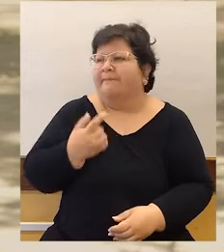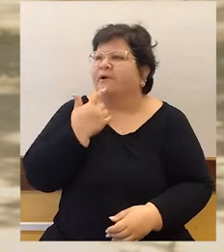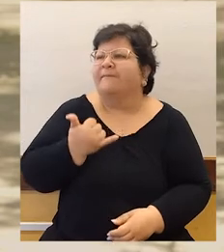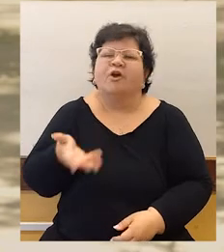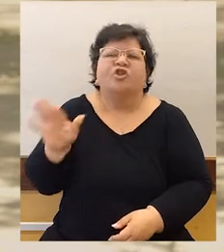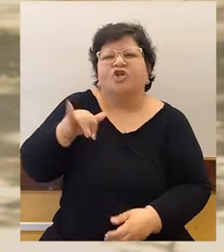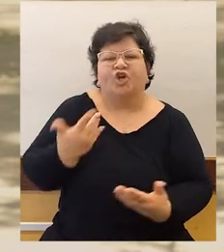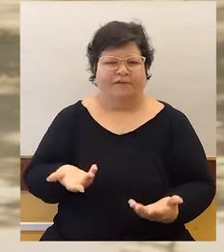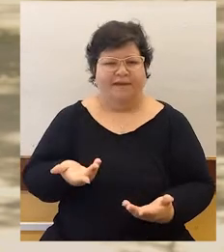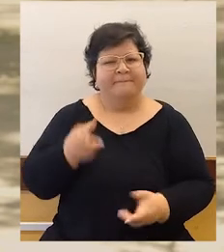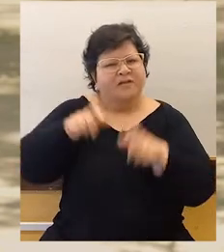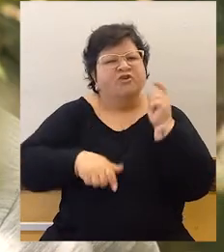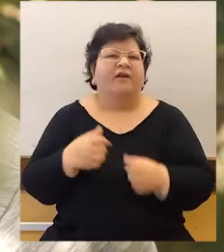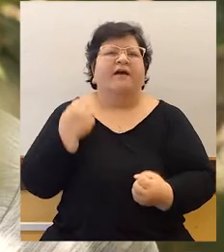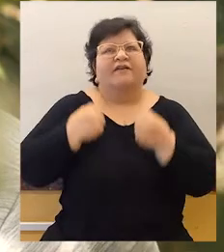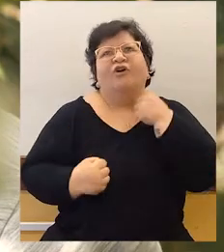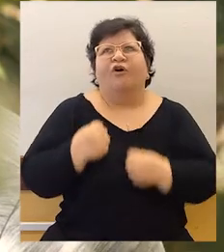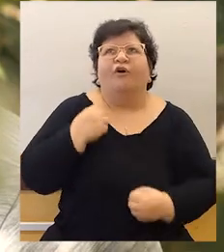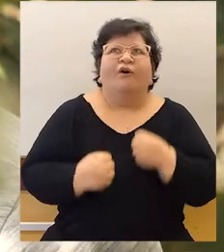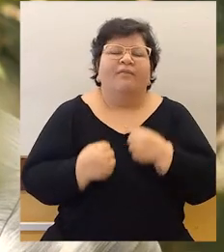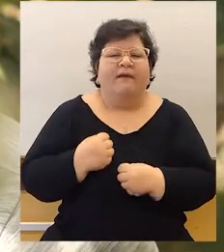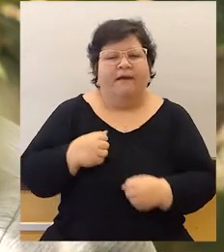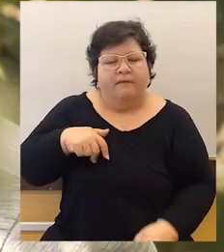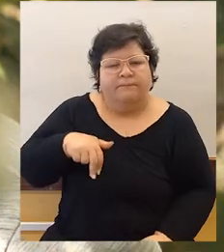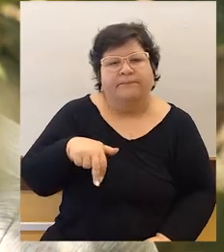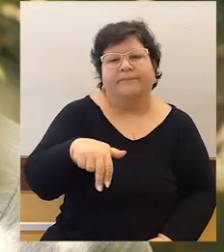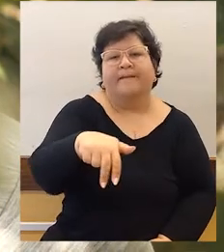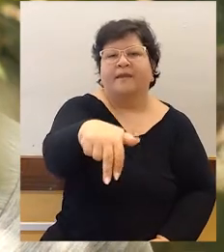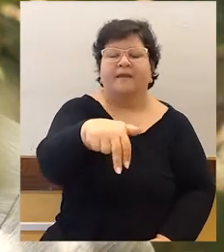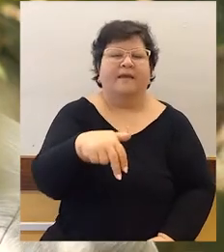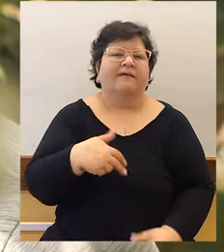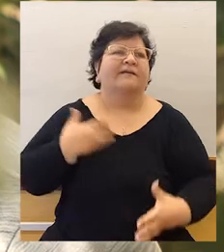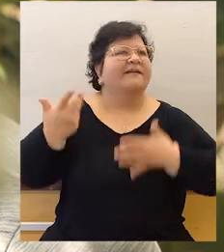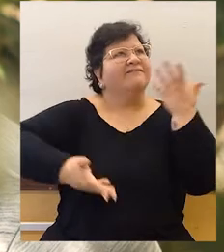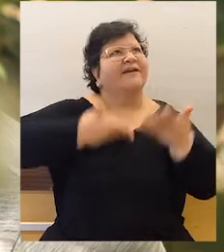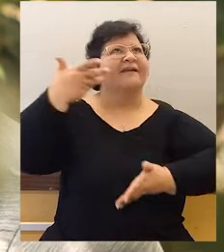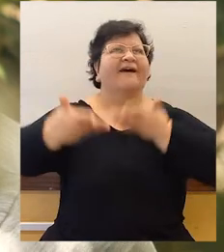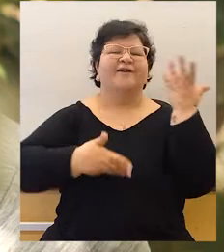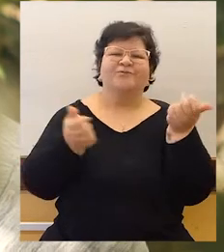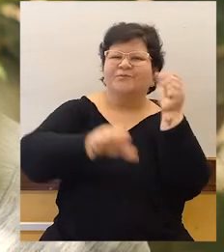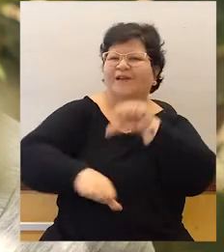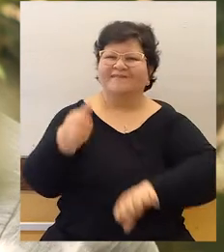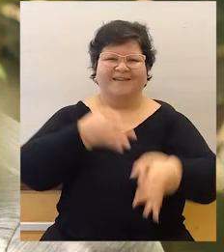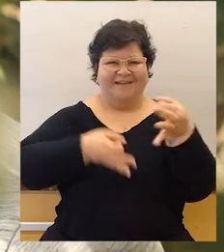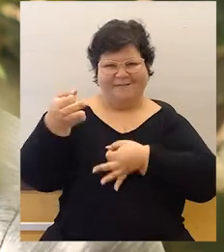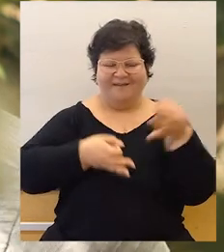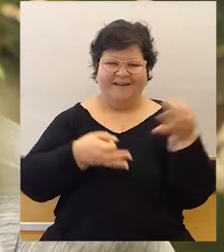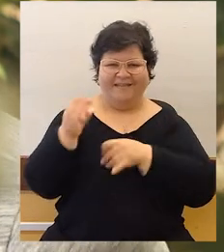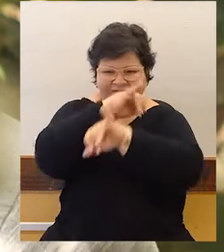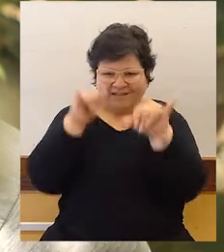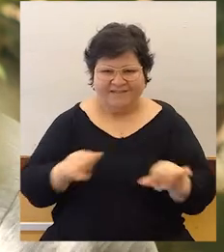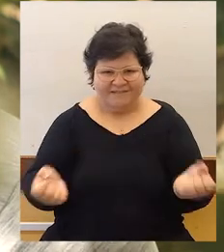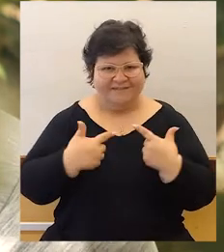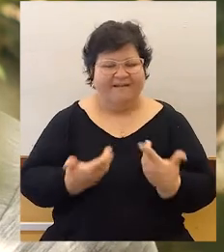salir a trotar un rato, a liberarse, que genera muy buenas sustancias químicas en el cuerpo que nos generan felicidad y